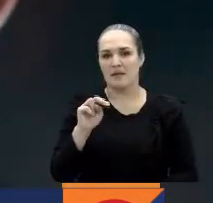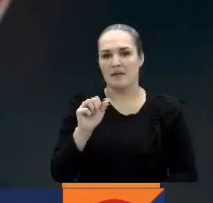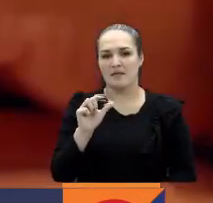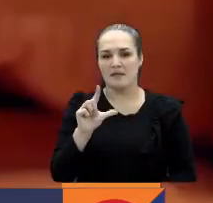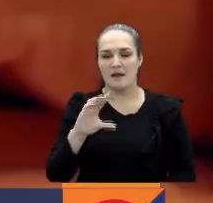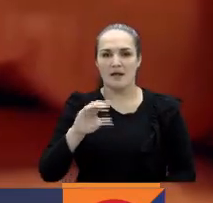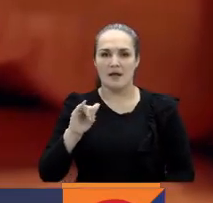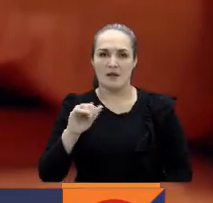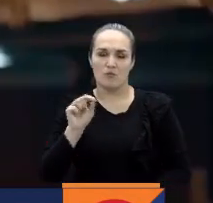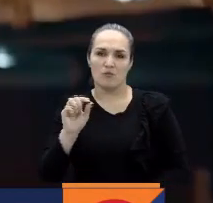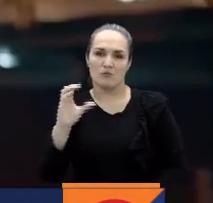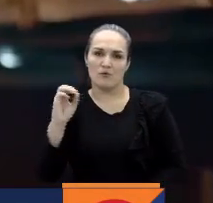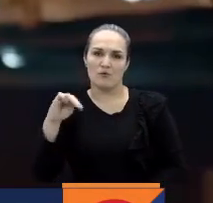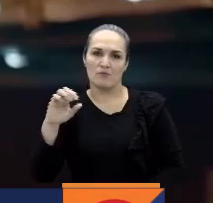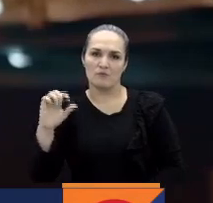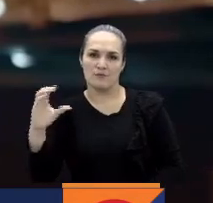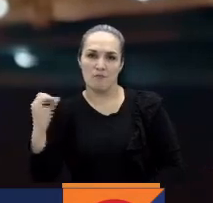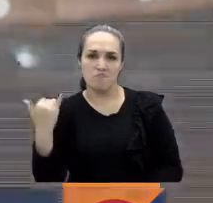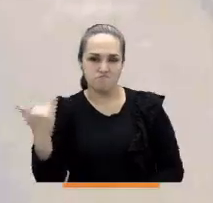www.bienalcali.com.co.